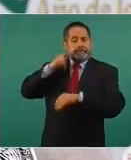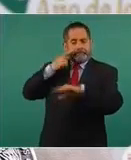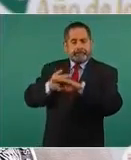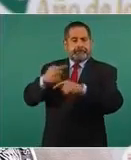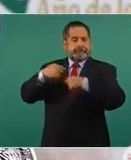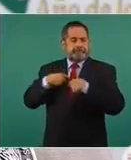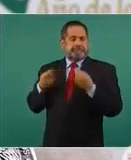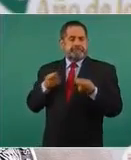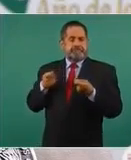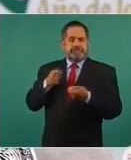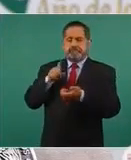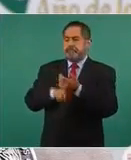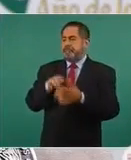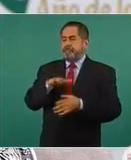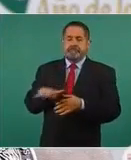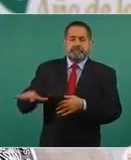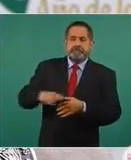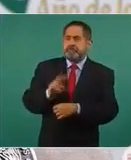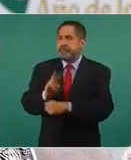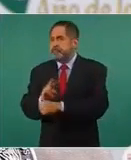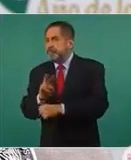civil que se estaba